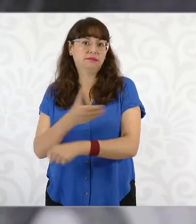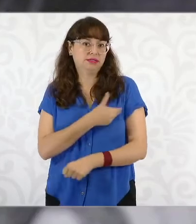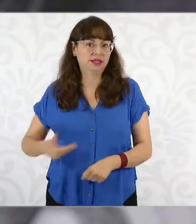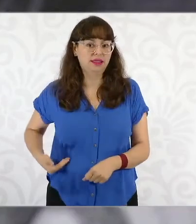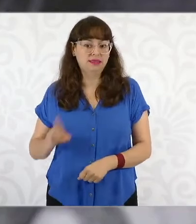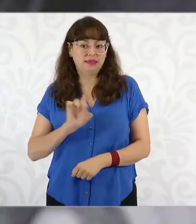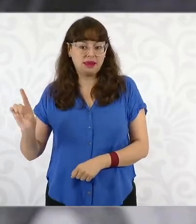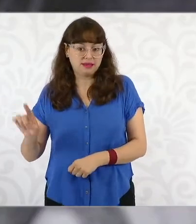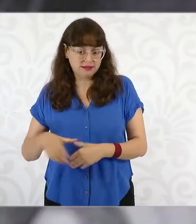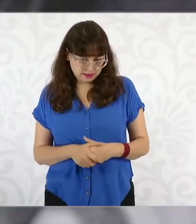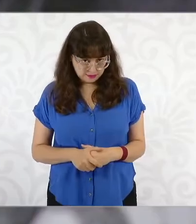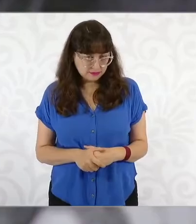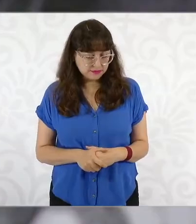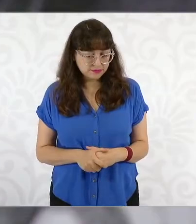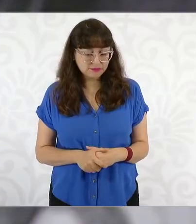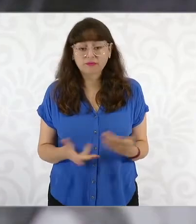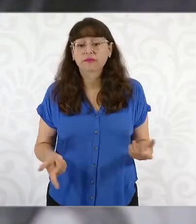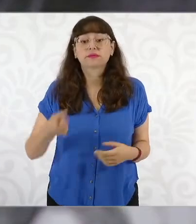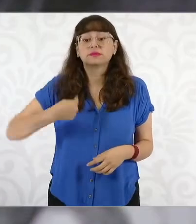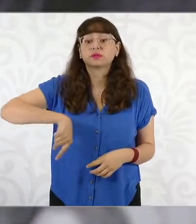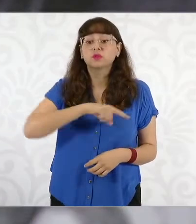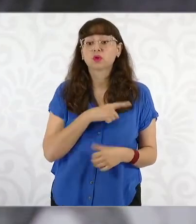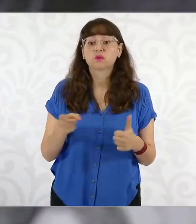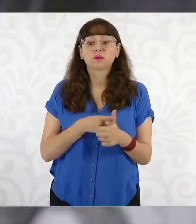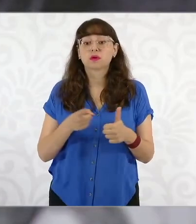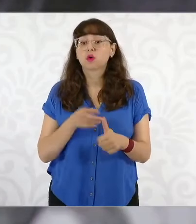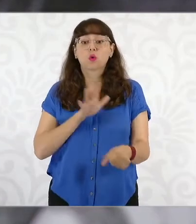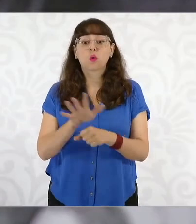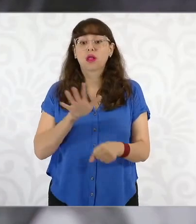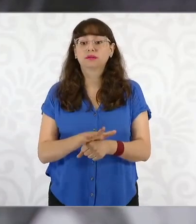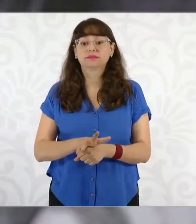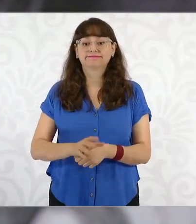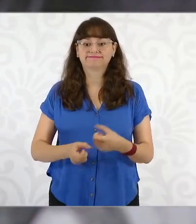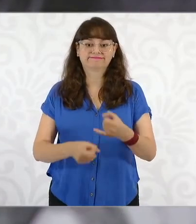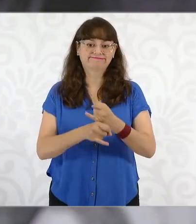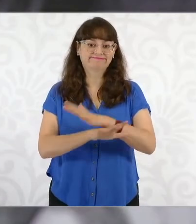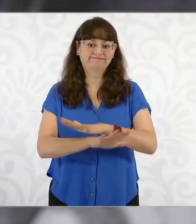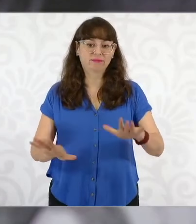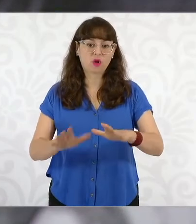¿Qué reivindicamos nosotros? La comunicación, la verdad,